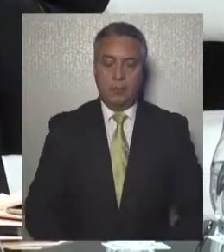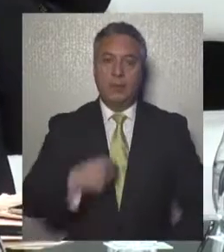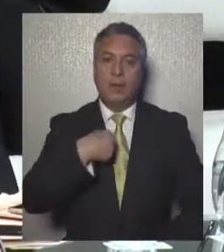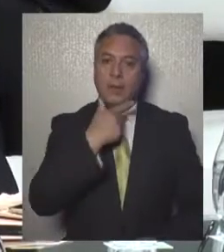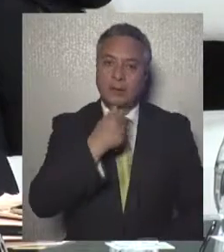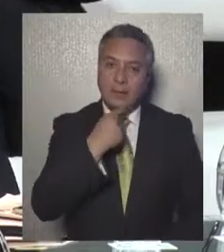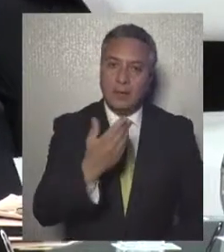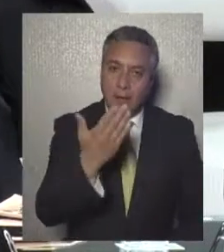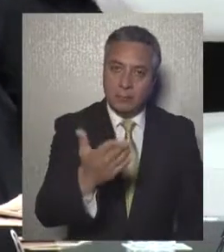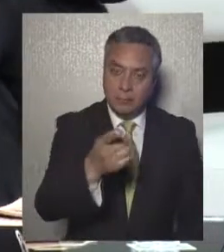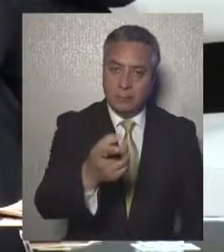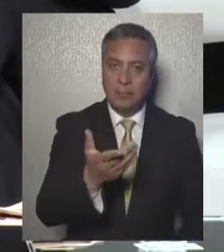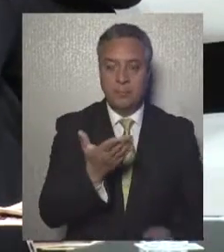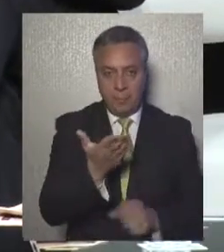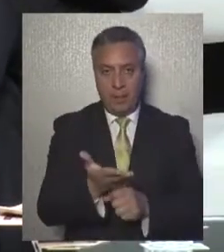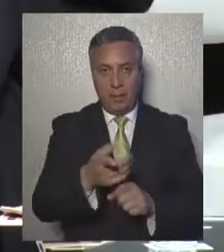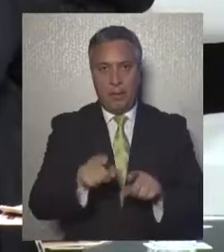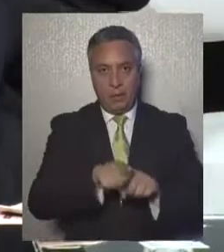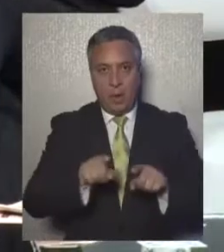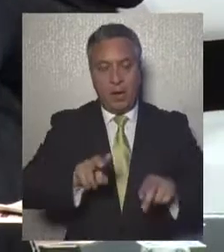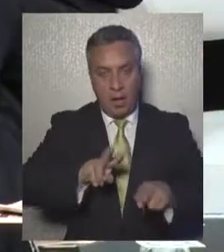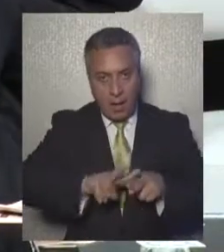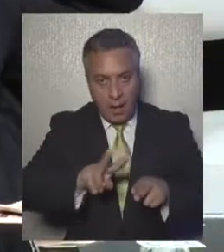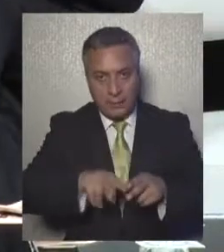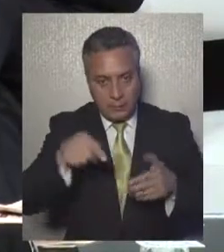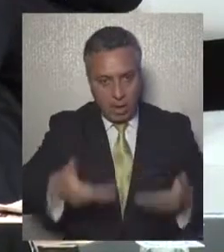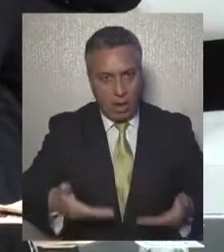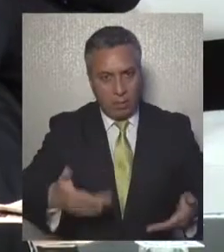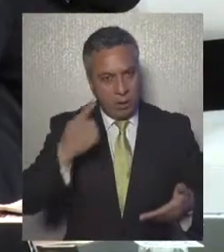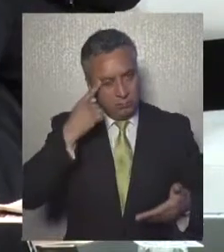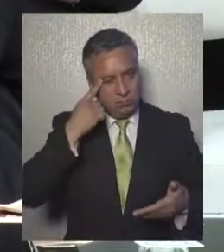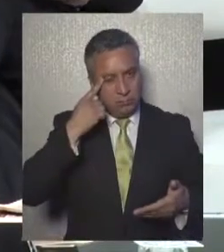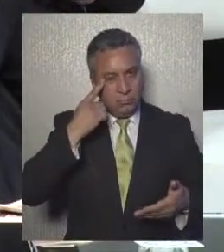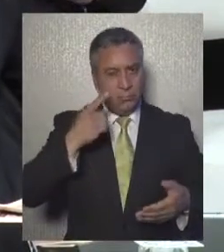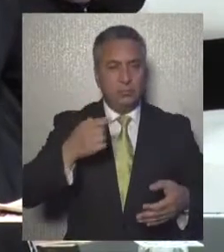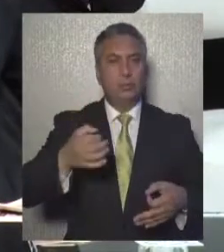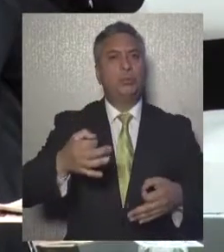juicio sobre lo que está haciendo Chile en